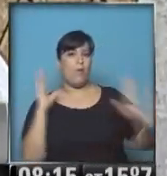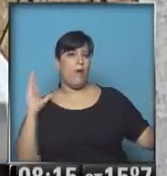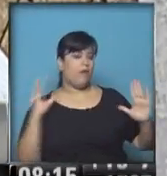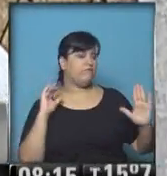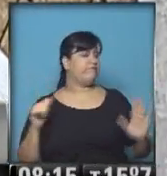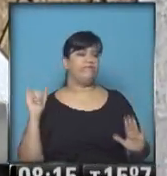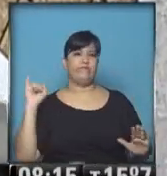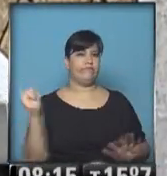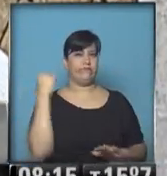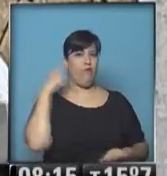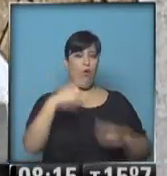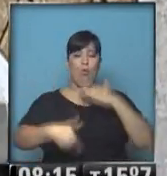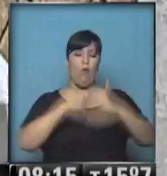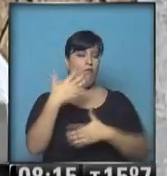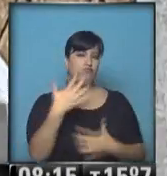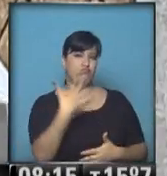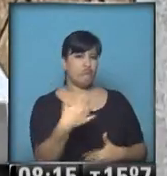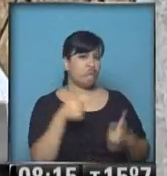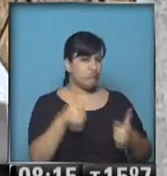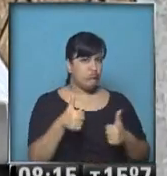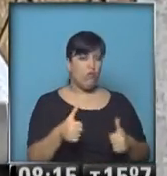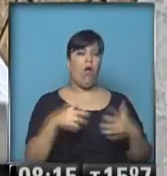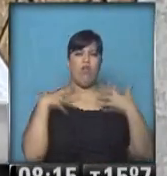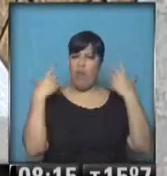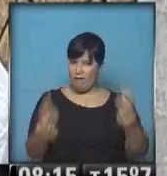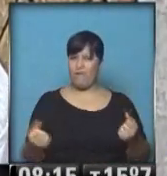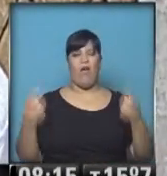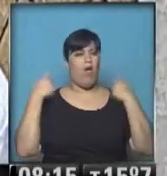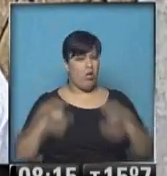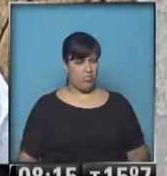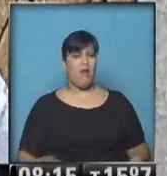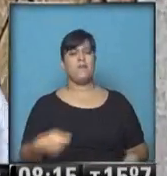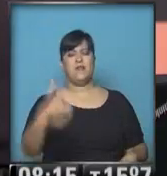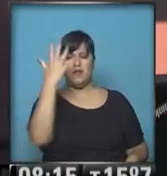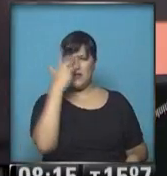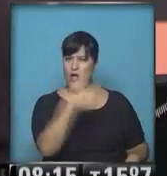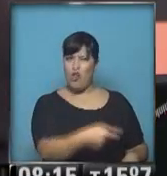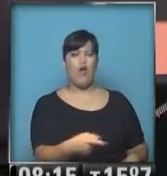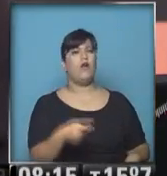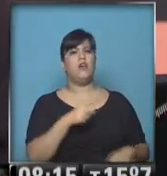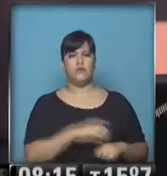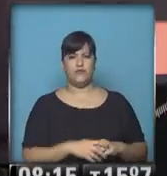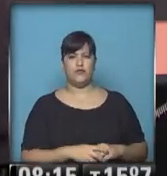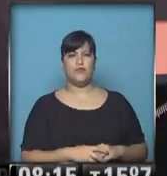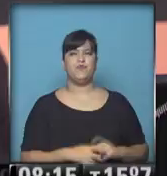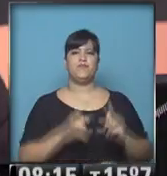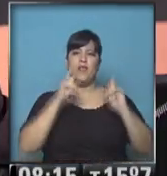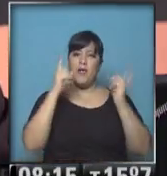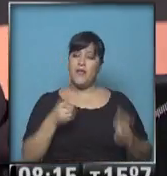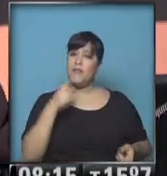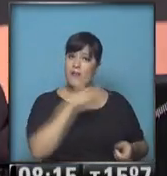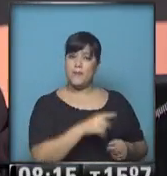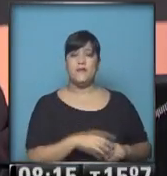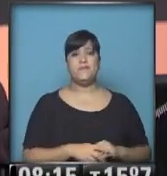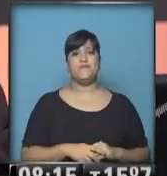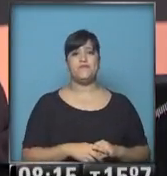nuestro fútbol un jugadorazo que ha sabido defender los colores azulgranas con la historia con hidalguía y que también por